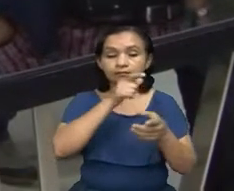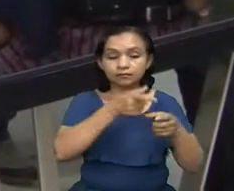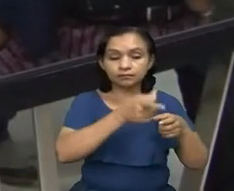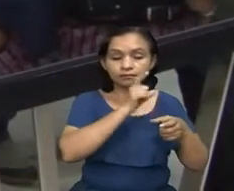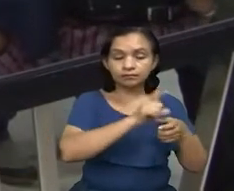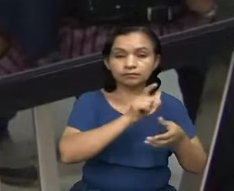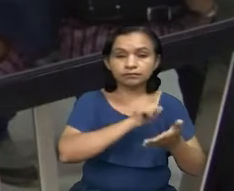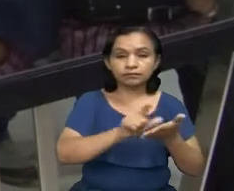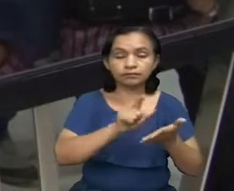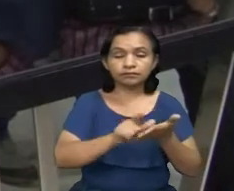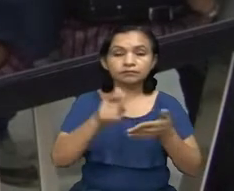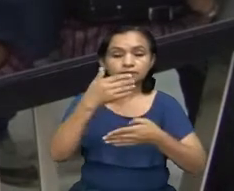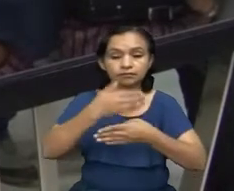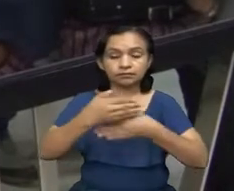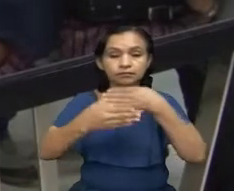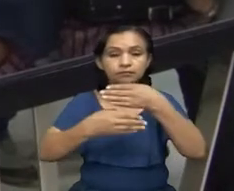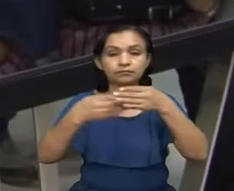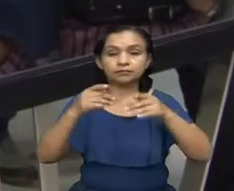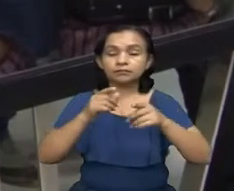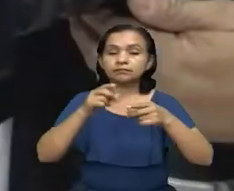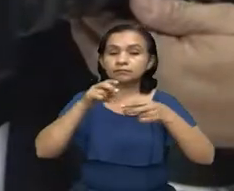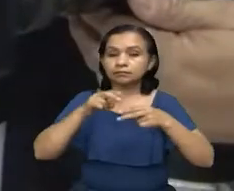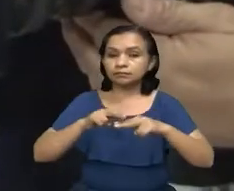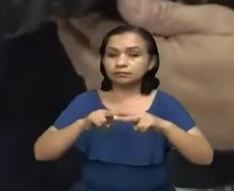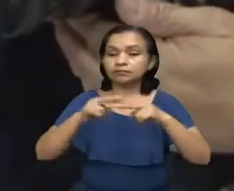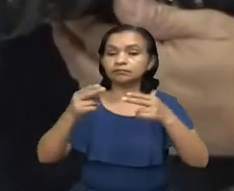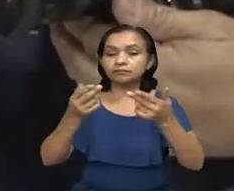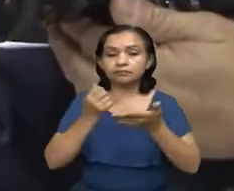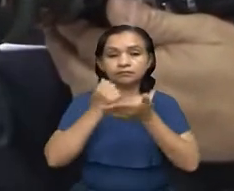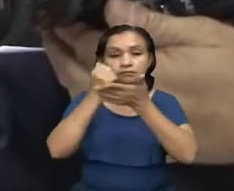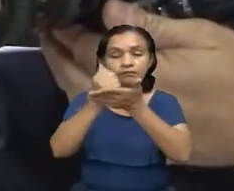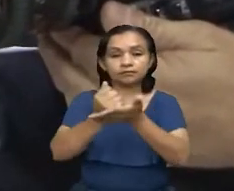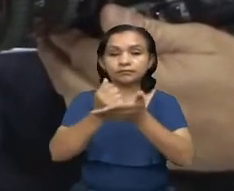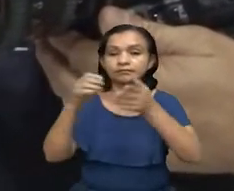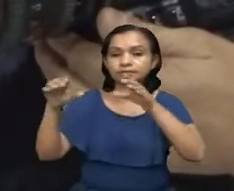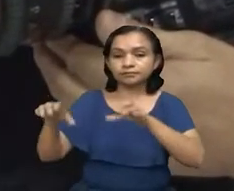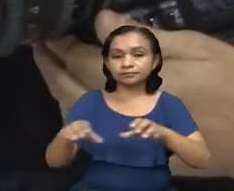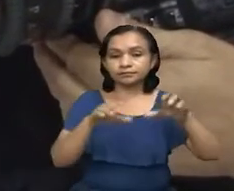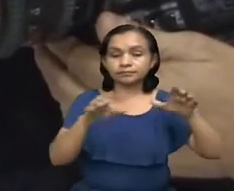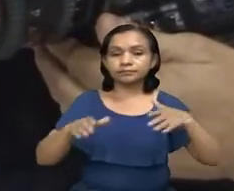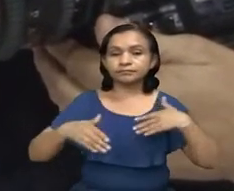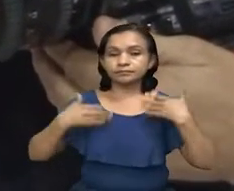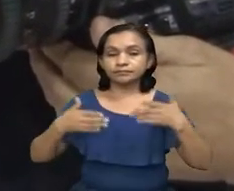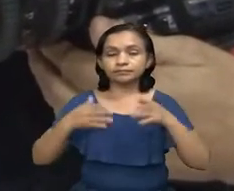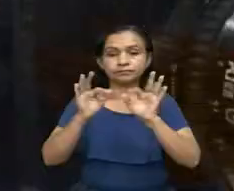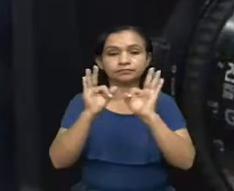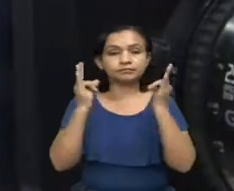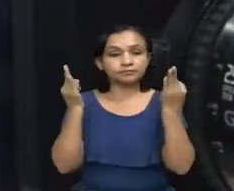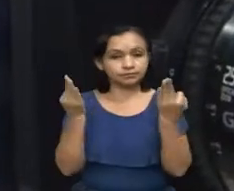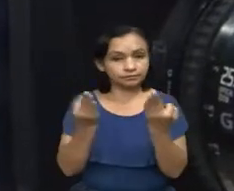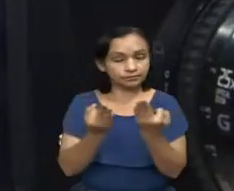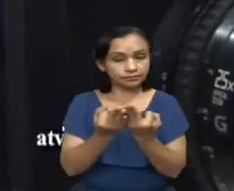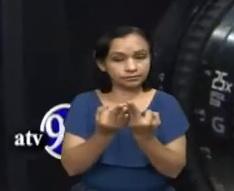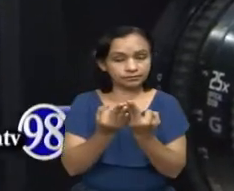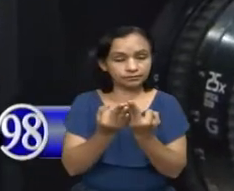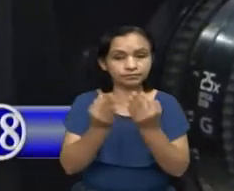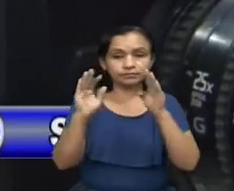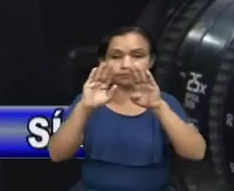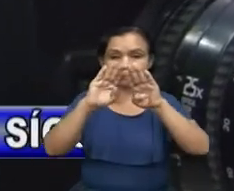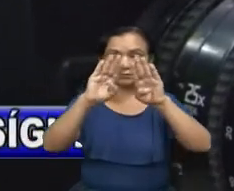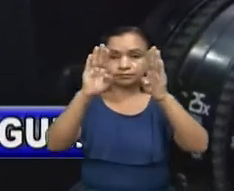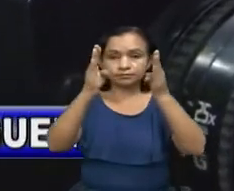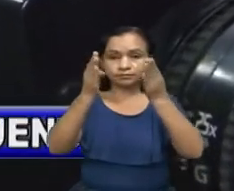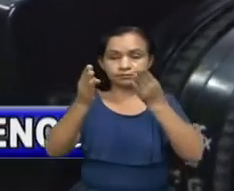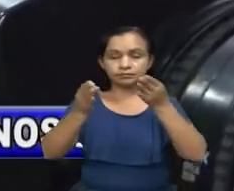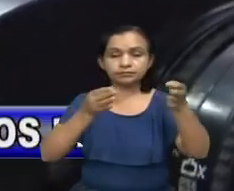saneamiento, así como la construcción de espacios públicos que contribuyen al esparcimiento y recreación de las familias. Con cámara de Rubén Castro